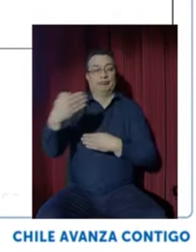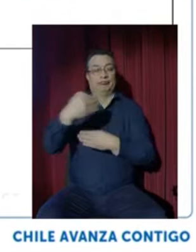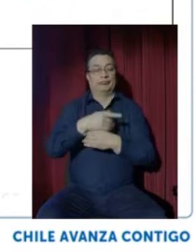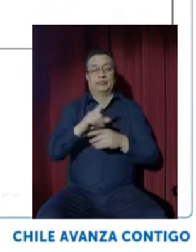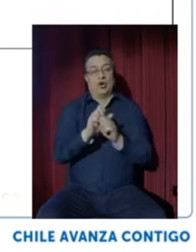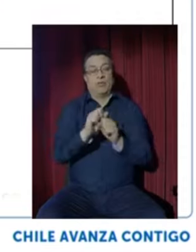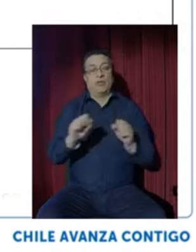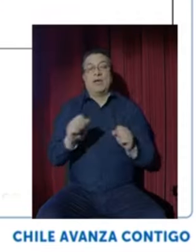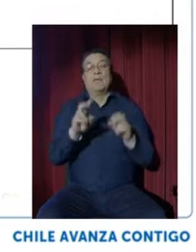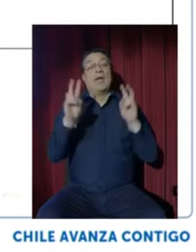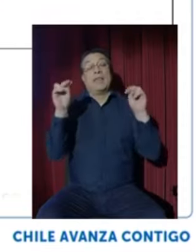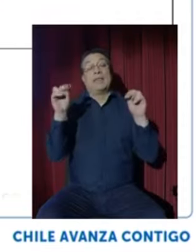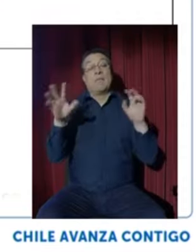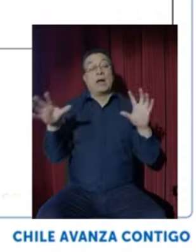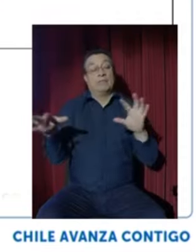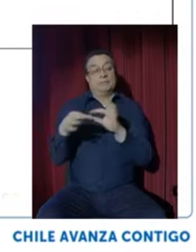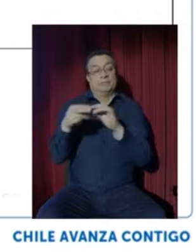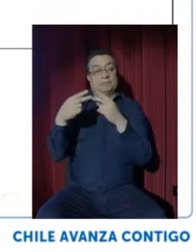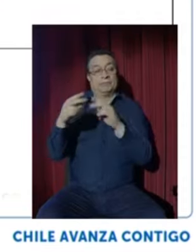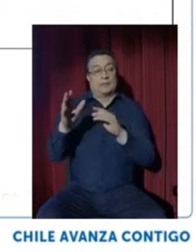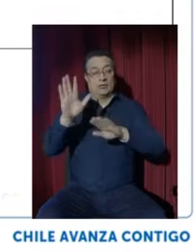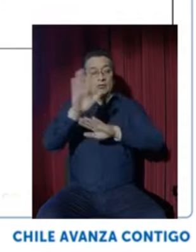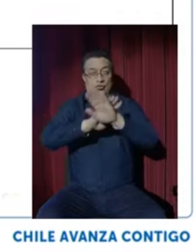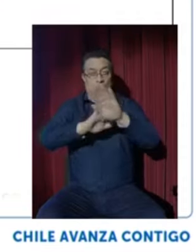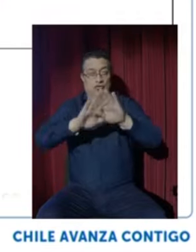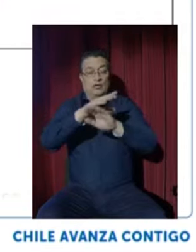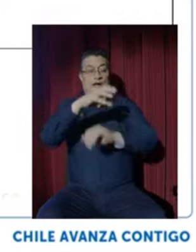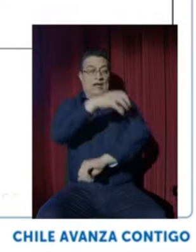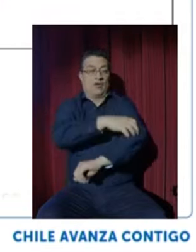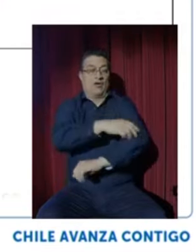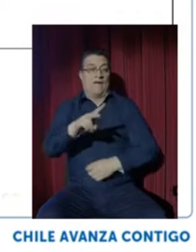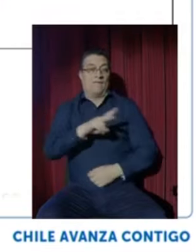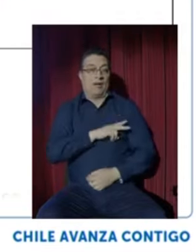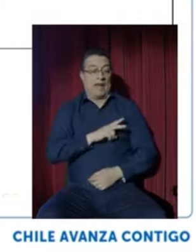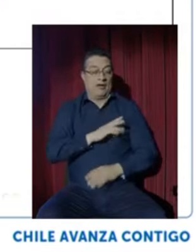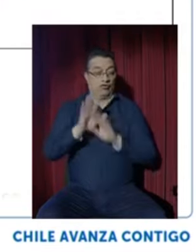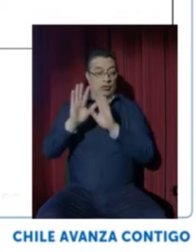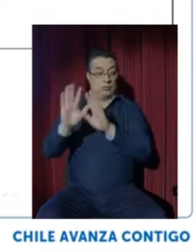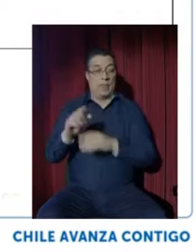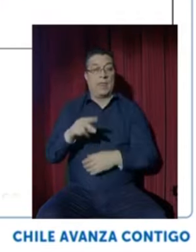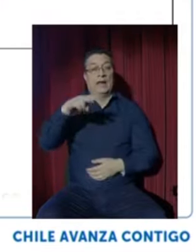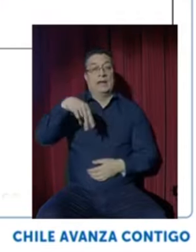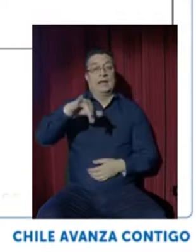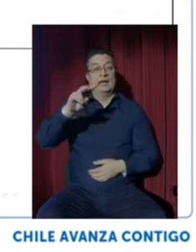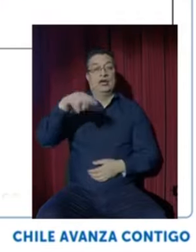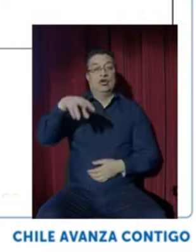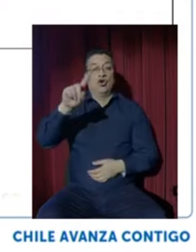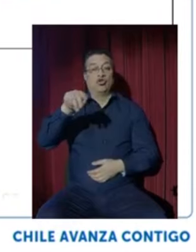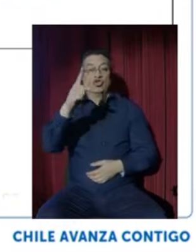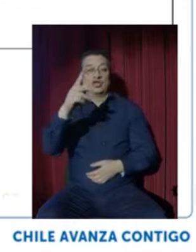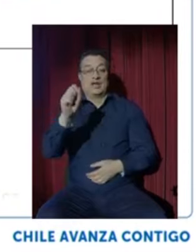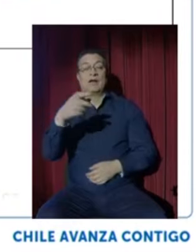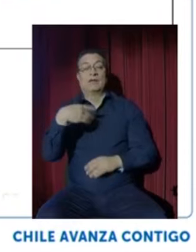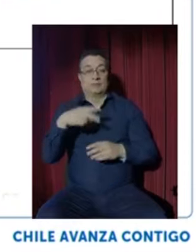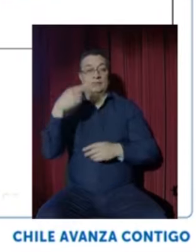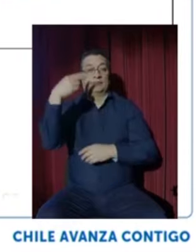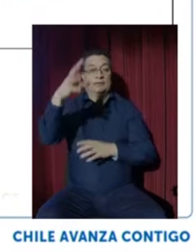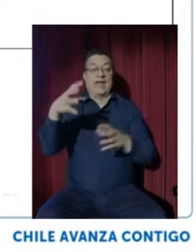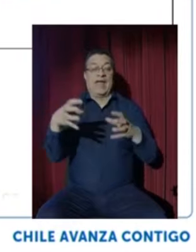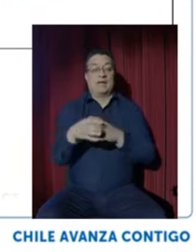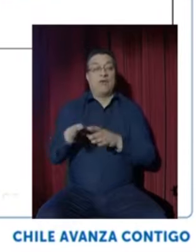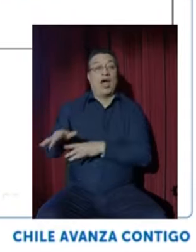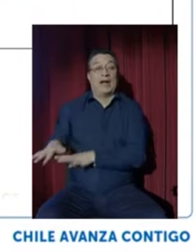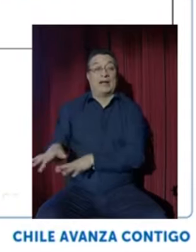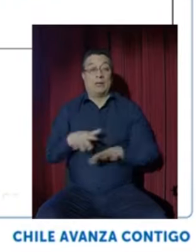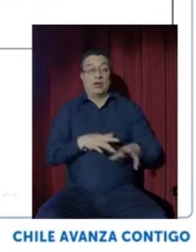asociados a a conservación en la región de Valparaíso ninosca liderando el equipo de rapanui Don